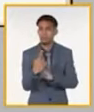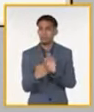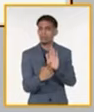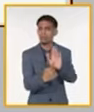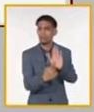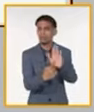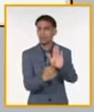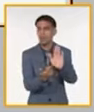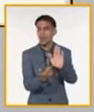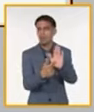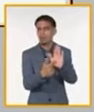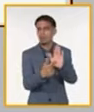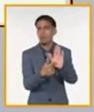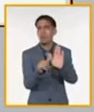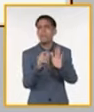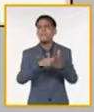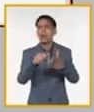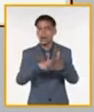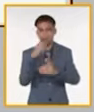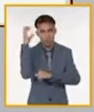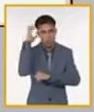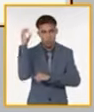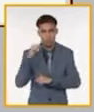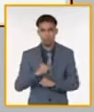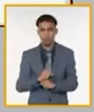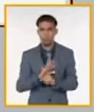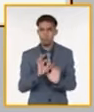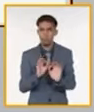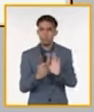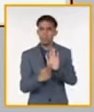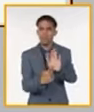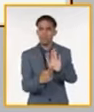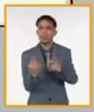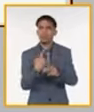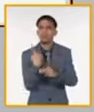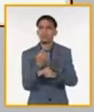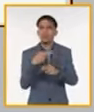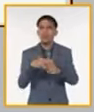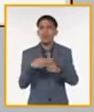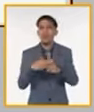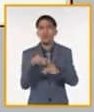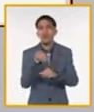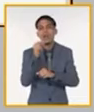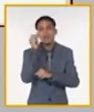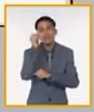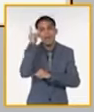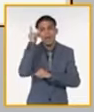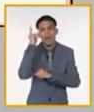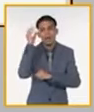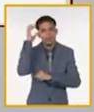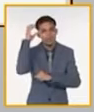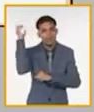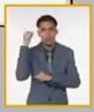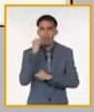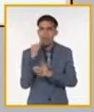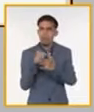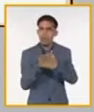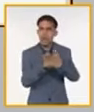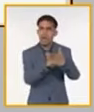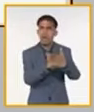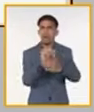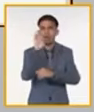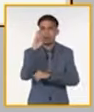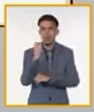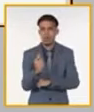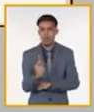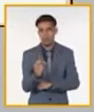un un plan de gobierno que Nosotros le llamamos las proyecciones de gobierno para corregir las distorsiones y reimpulsar la